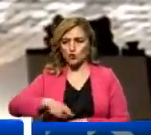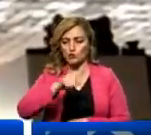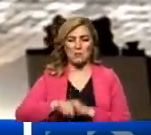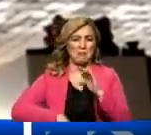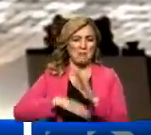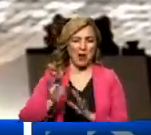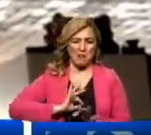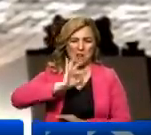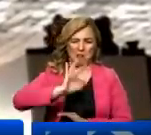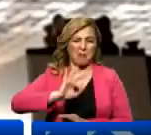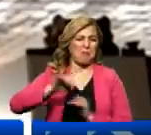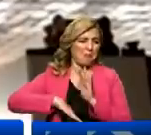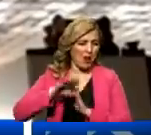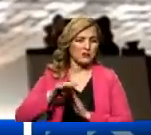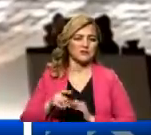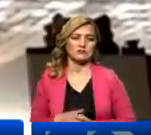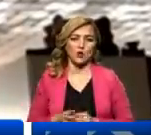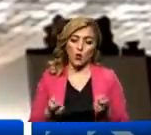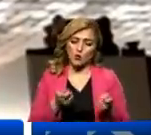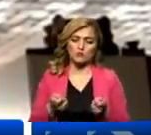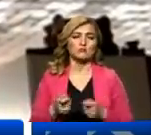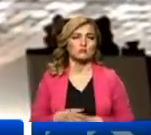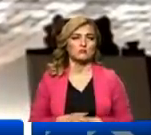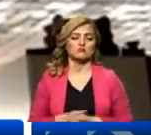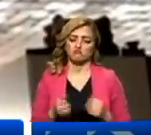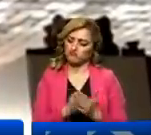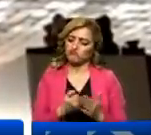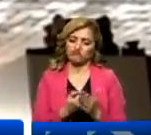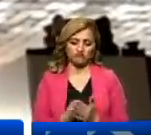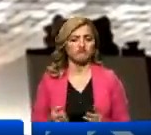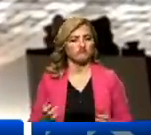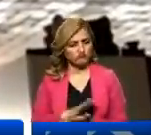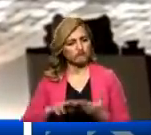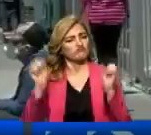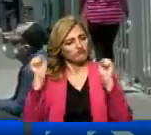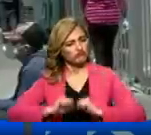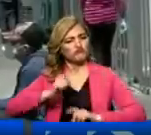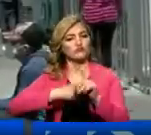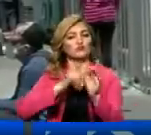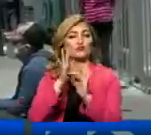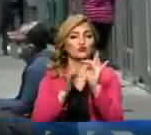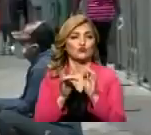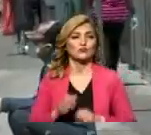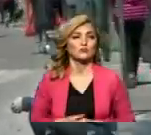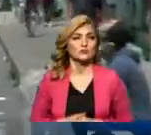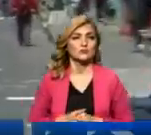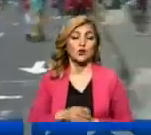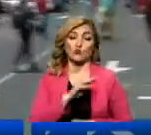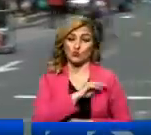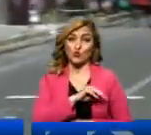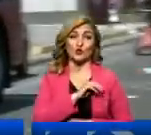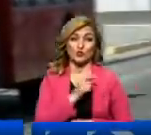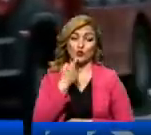más concentración de casos, yo creo que vamos a salir bien de este mes de abril. Justamente como lo anunció el